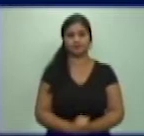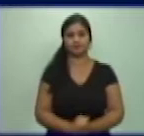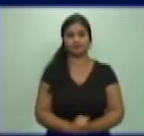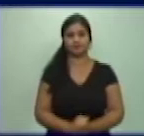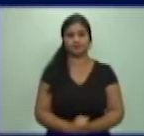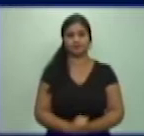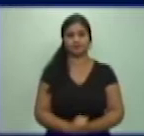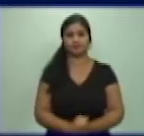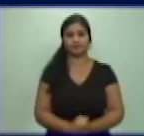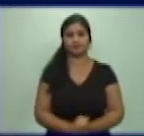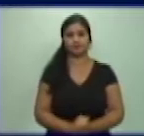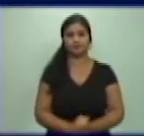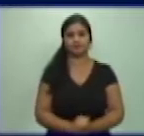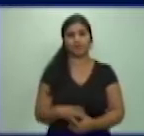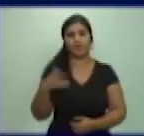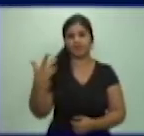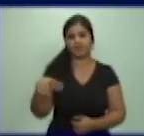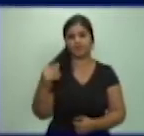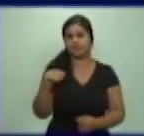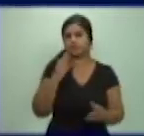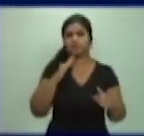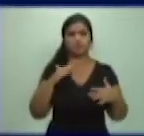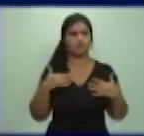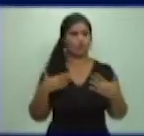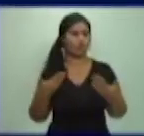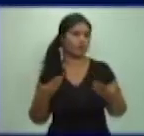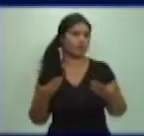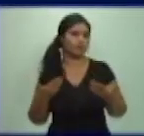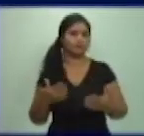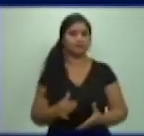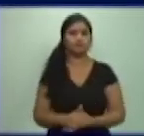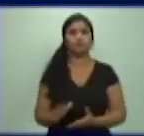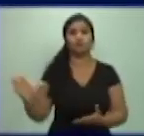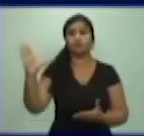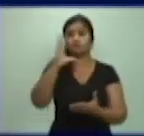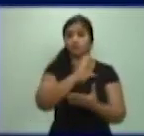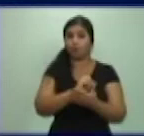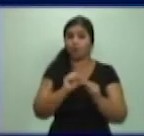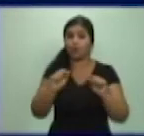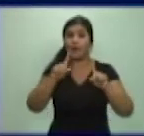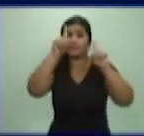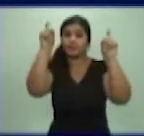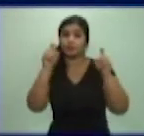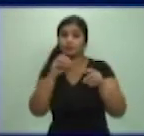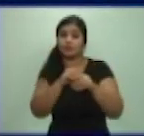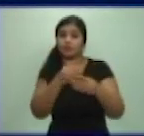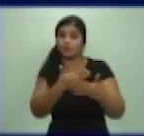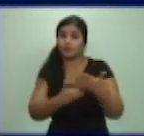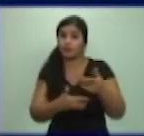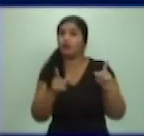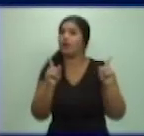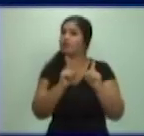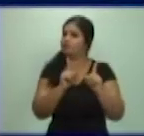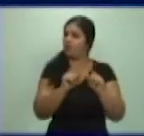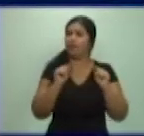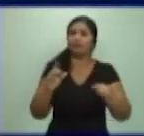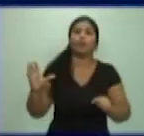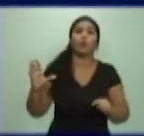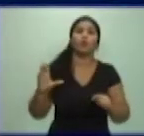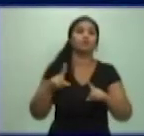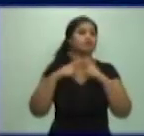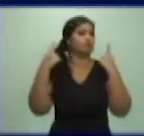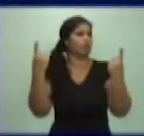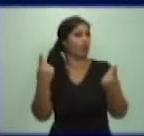¿Cómo sería entonces el ejercicio? No quiere decir que todo haya que preguntarlo. Esto, por supuesto, es muy general. Y en la